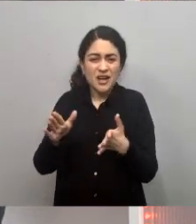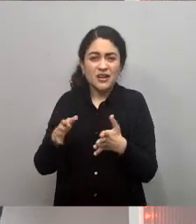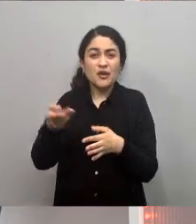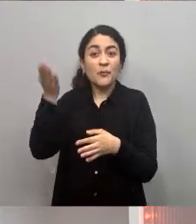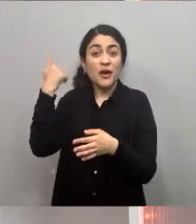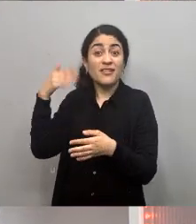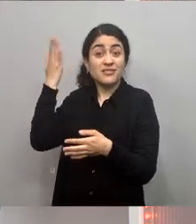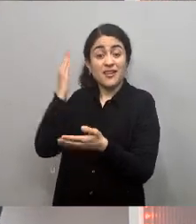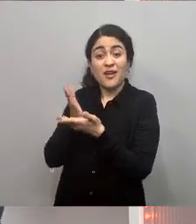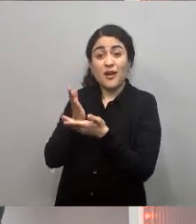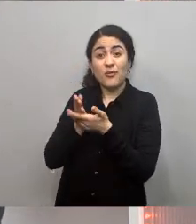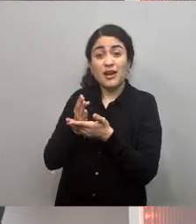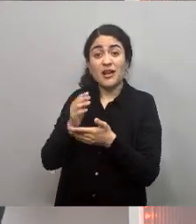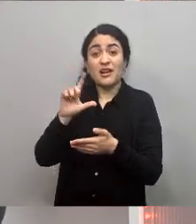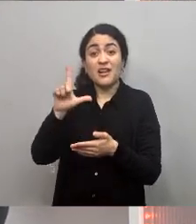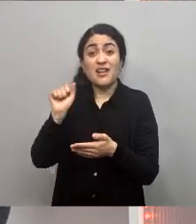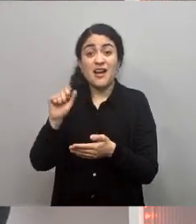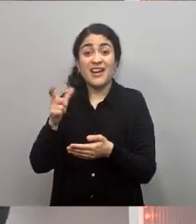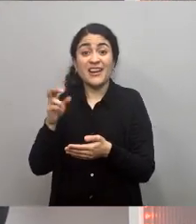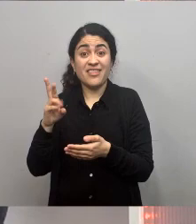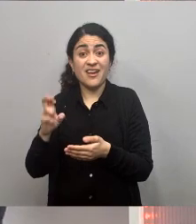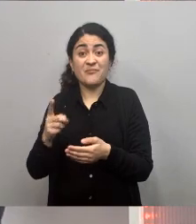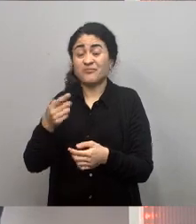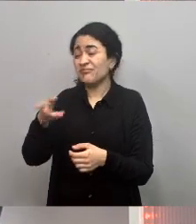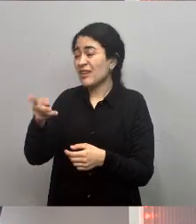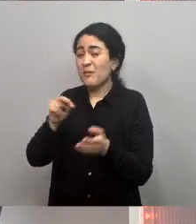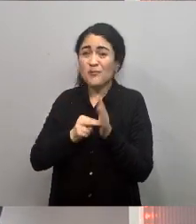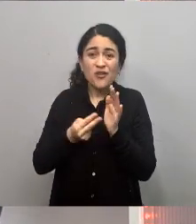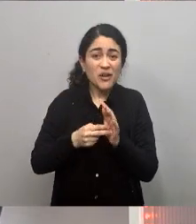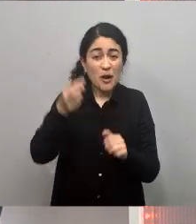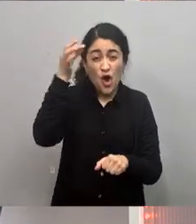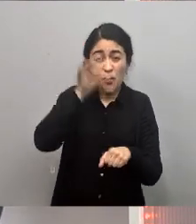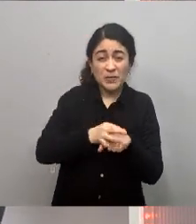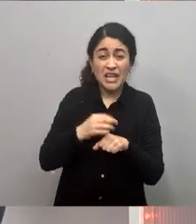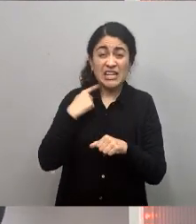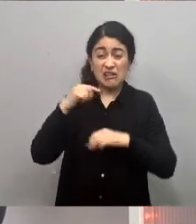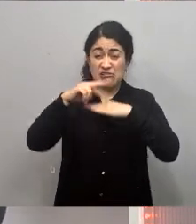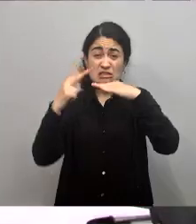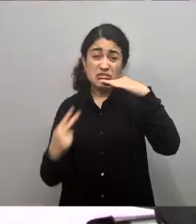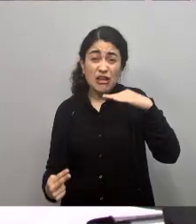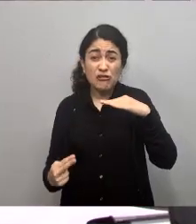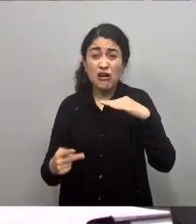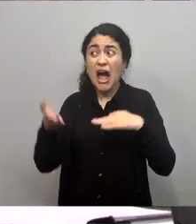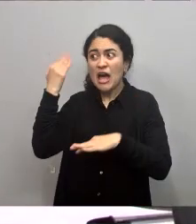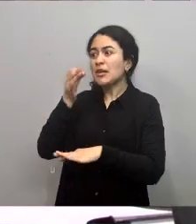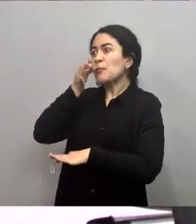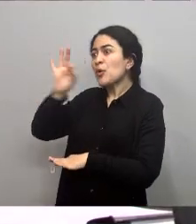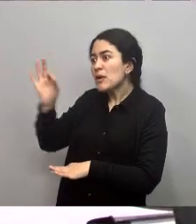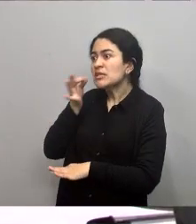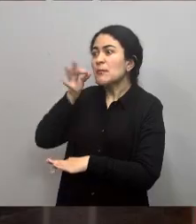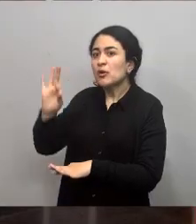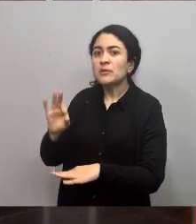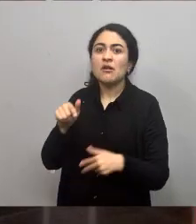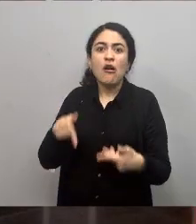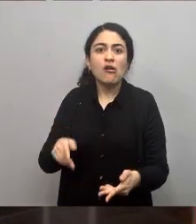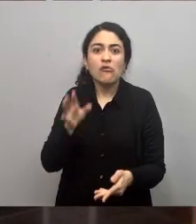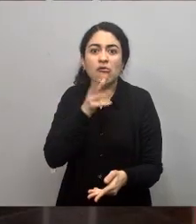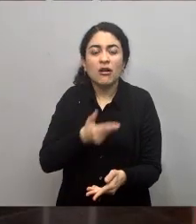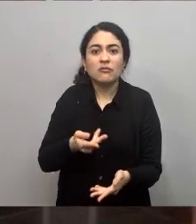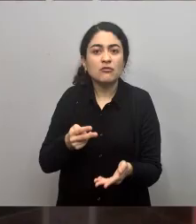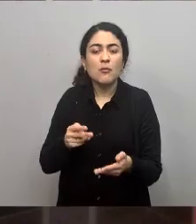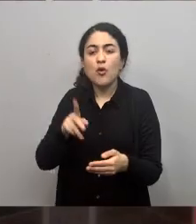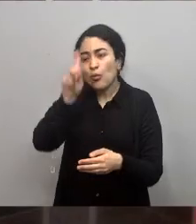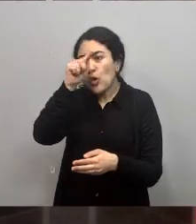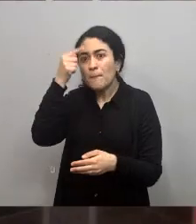Creada hubo problemas en el hospital de Quintero y se hicieron promesas, Quintero no tenga un hospital en las condiciones como corresponde, porque